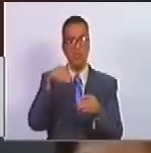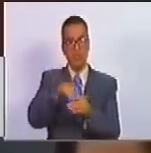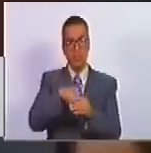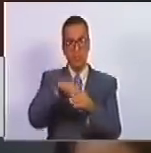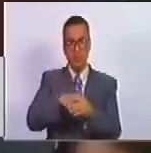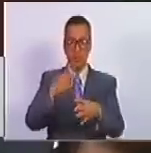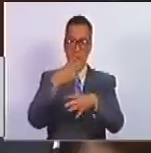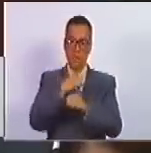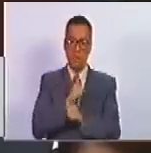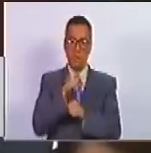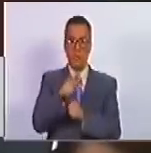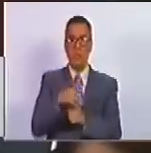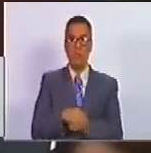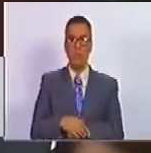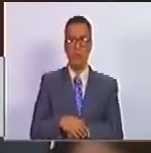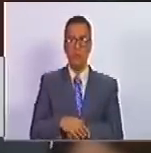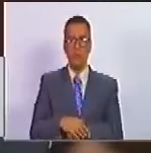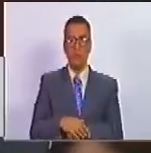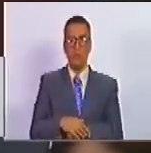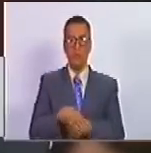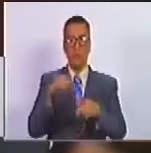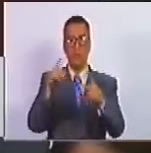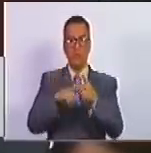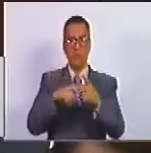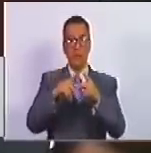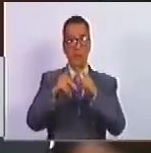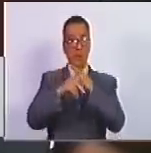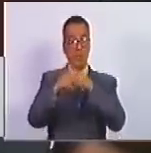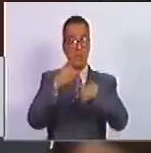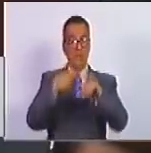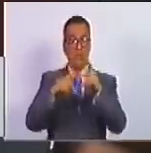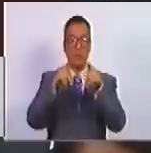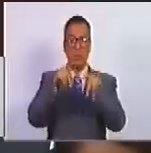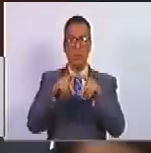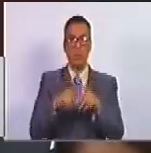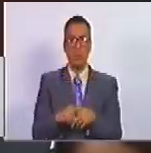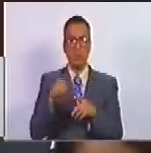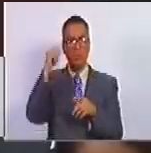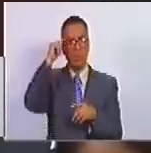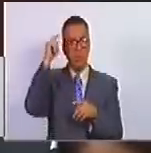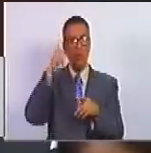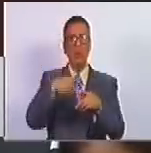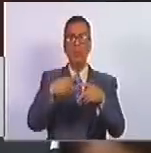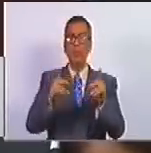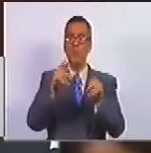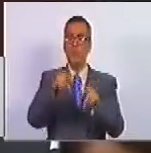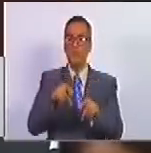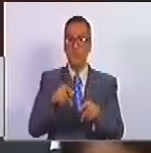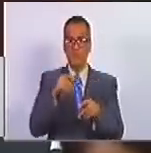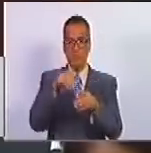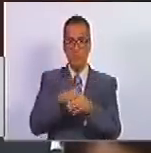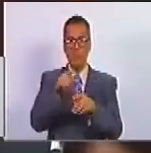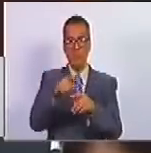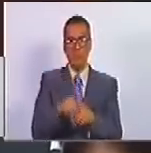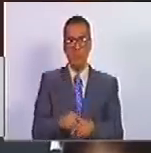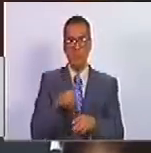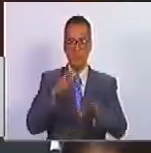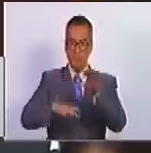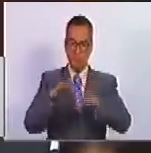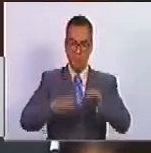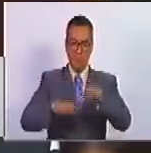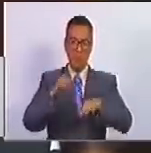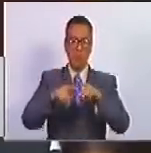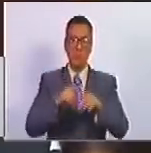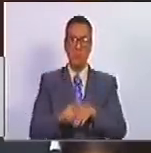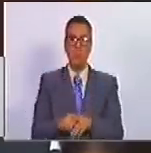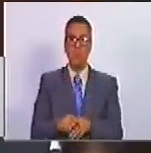de confianza de esa parroquia de Arriba, desde acá, hoy nos sumamos a repique de tambor, a